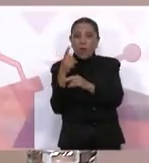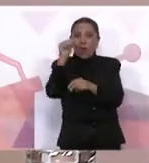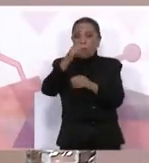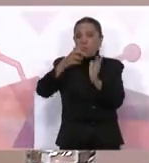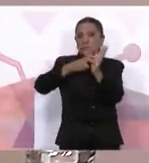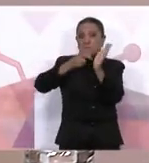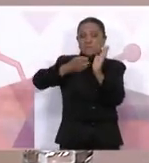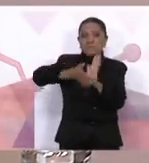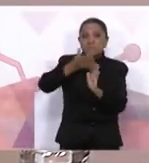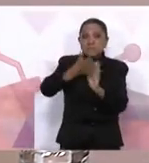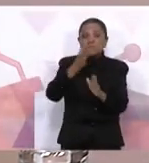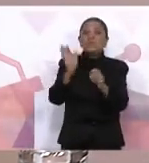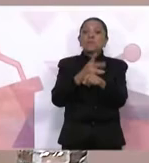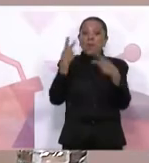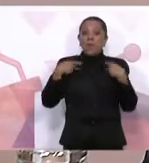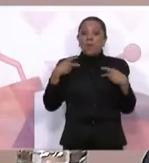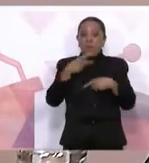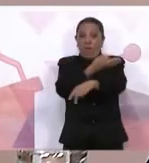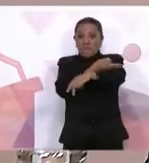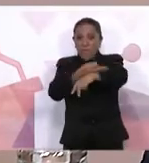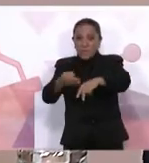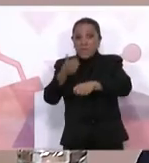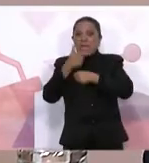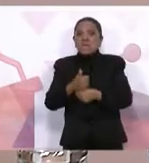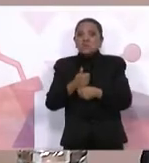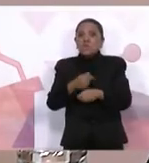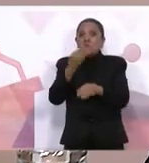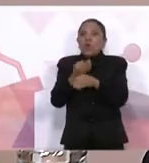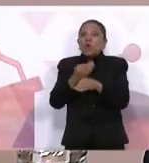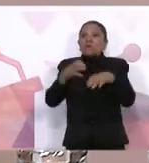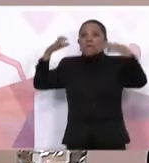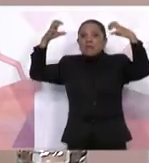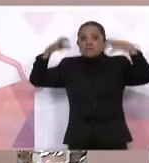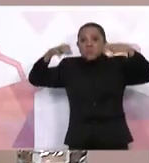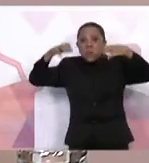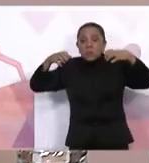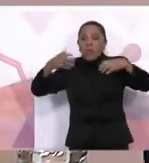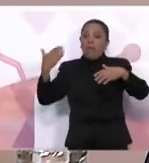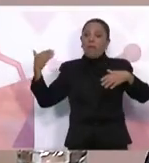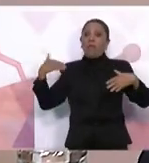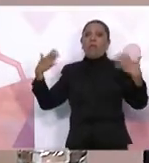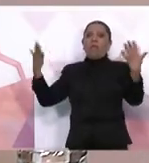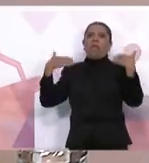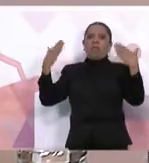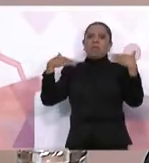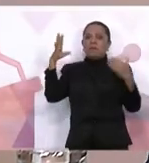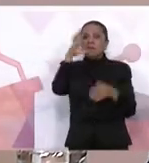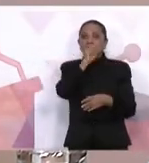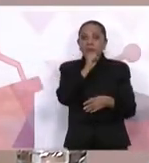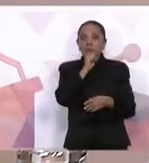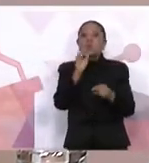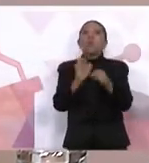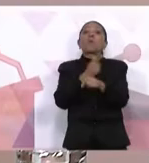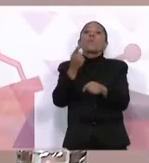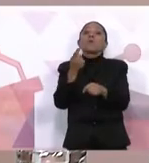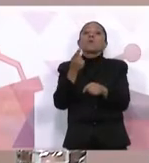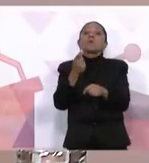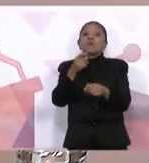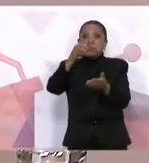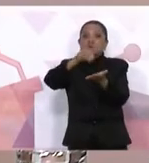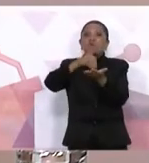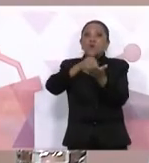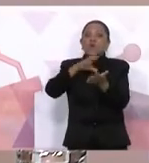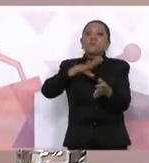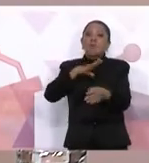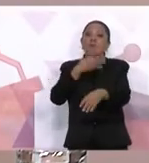estas lluvias y con el calor pasado hay miles de familias que siguen viviendo prácticamente en la calle en tiendas de campaña y la primera tarea